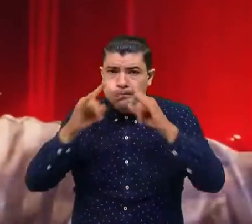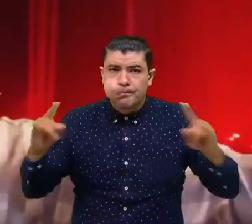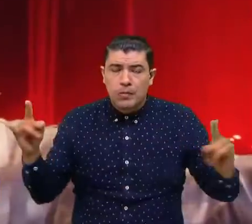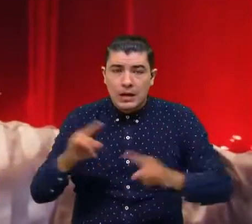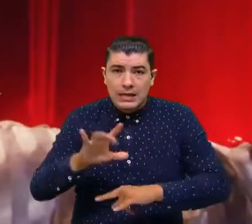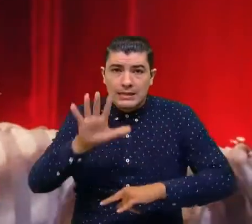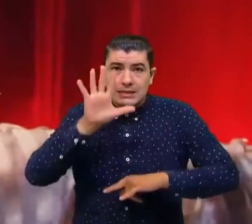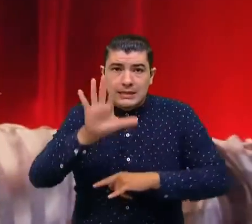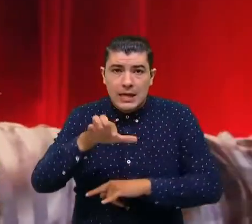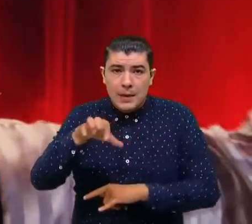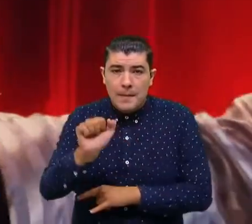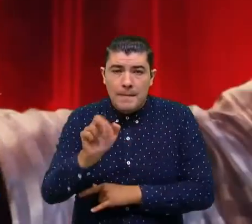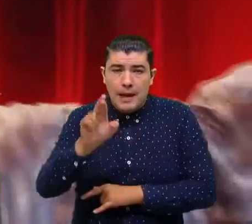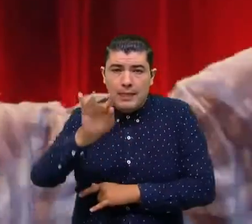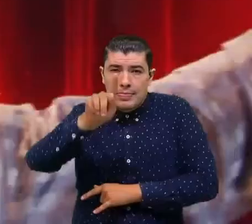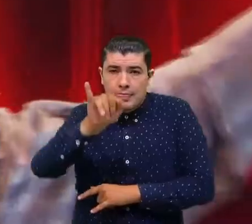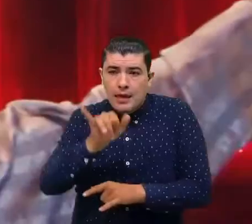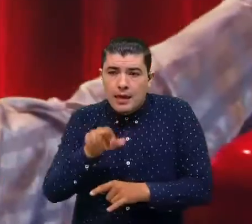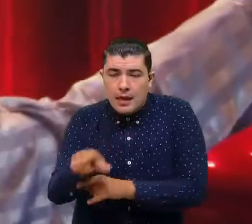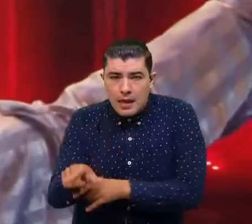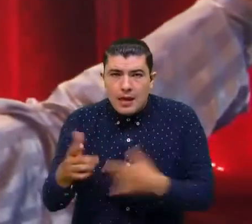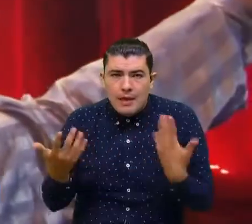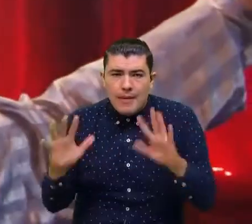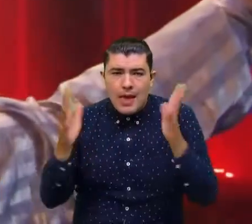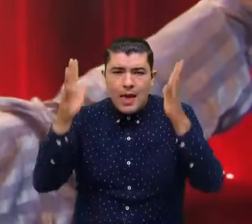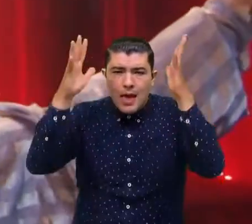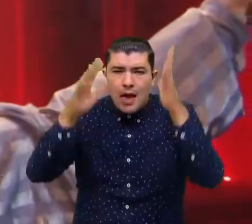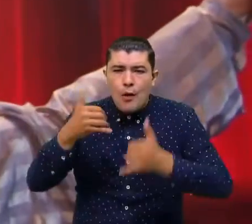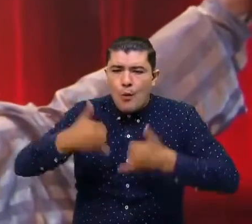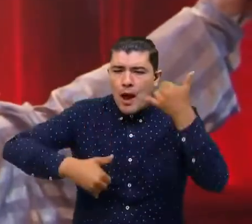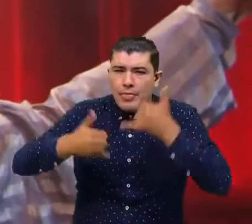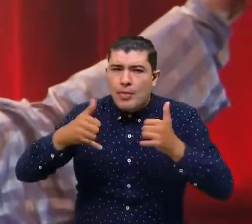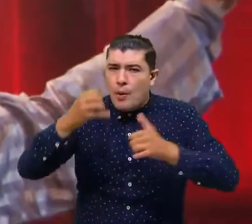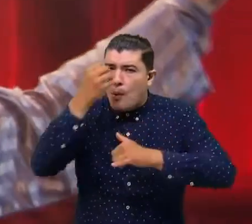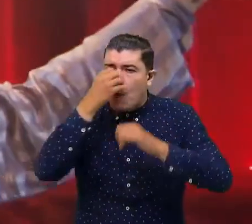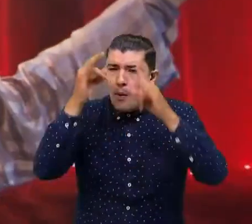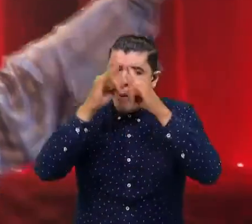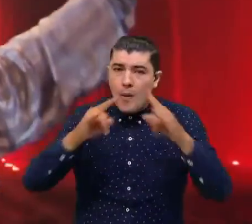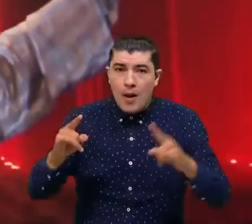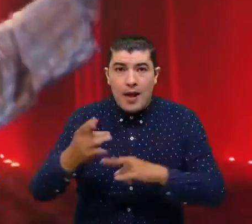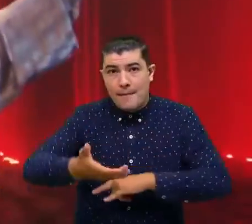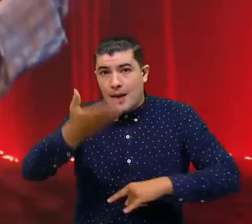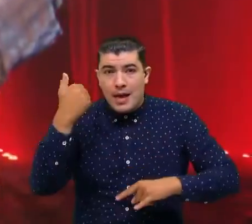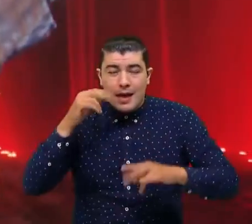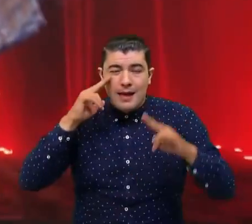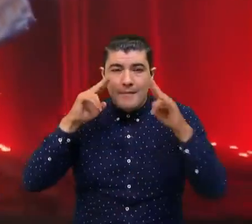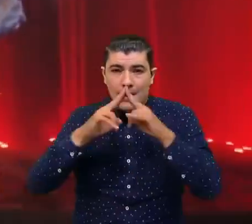Circo Party, que trae su obra Jugando al Circo. Así que allá nos vemos.